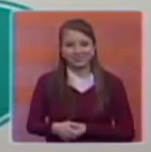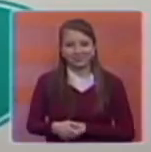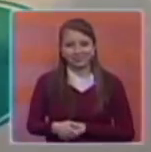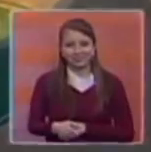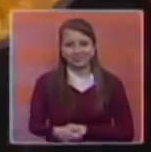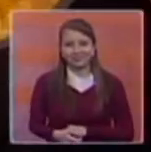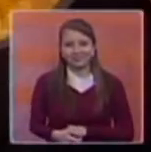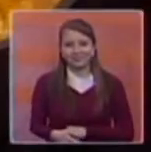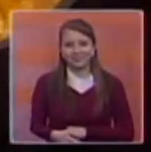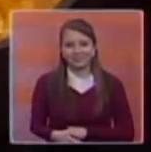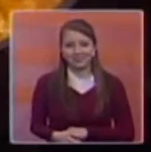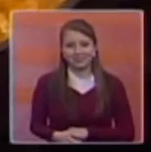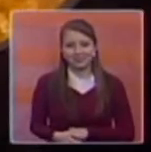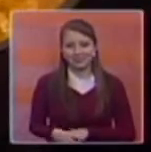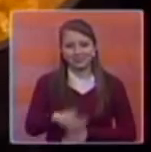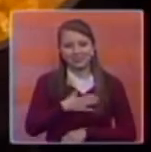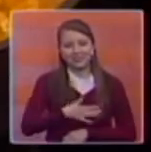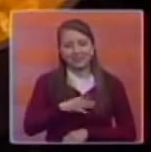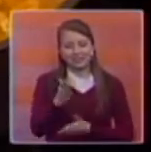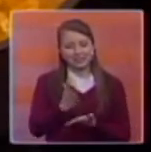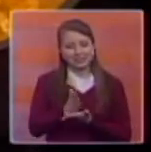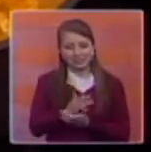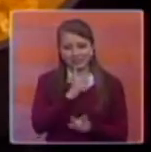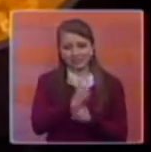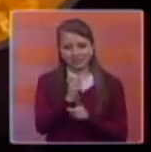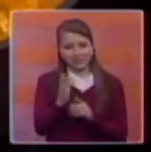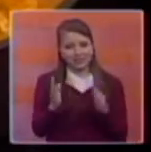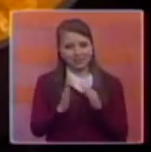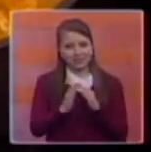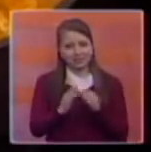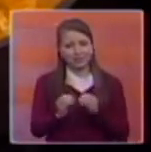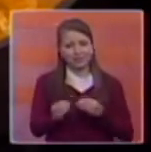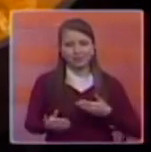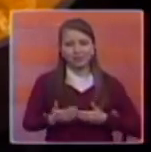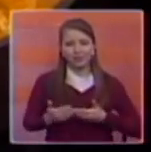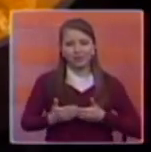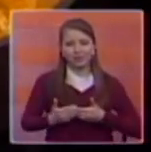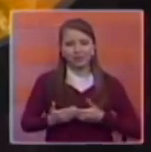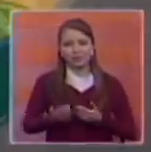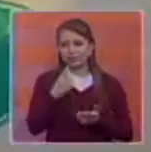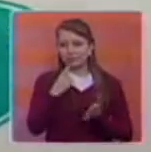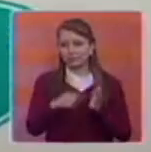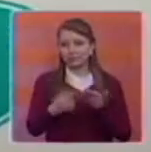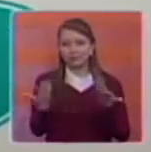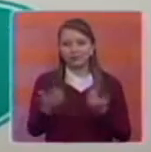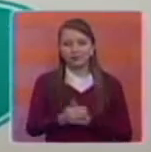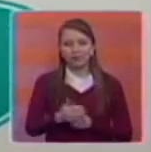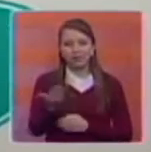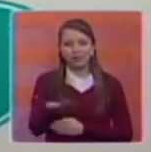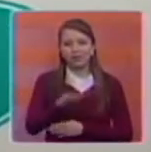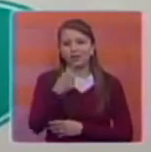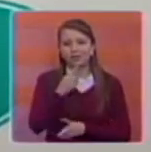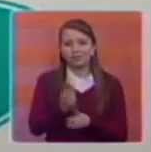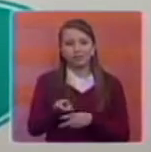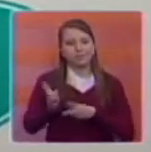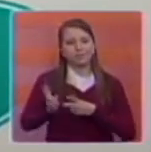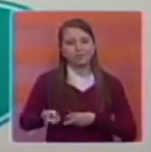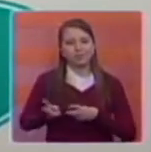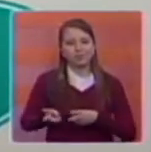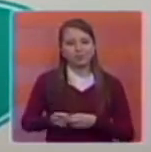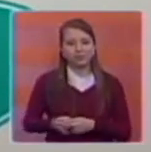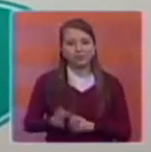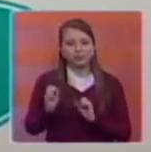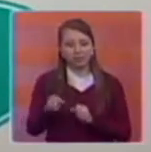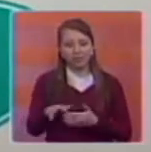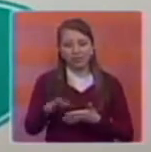delicioso. Por favor, háganlo en su casa. Miren lo fácil que es. Ustedes, en vez de hacer, por ejemplo, una sopa que siempre hacen, pueden hacer esta.